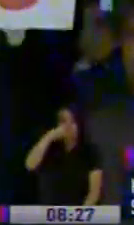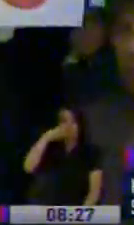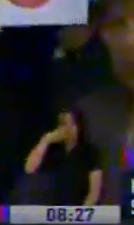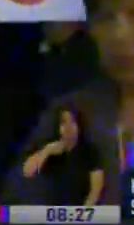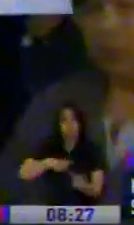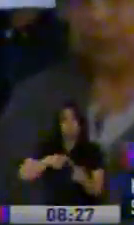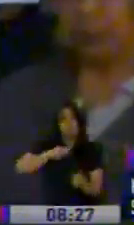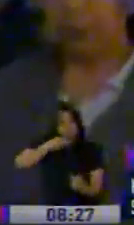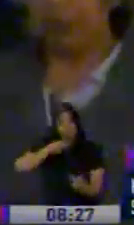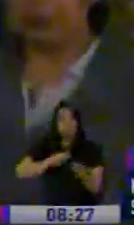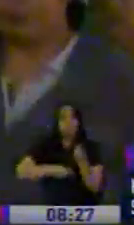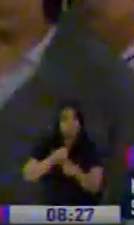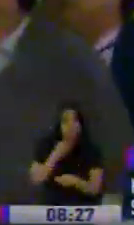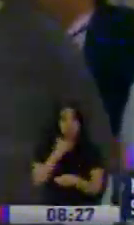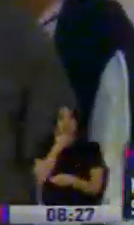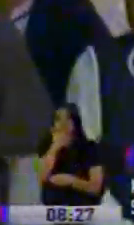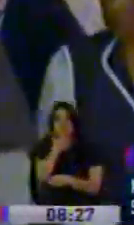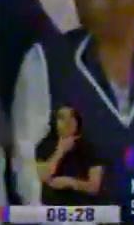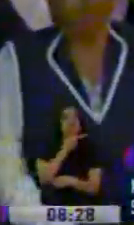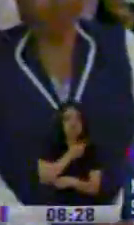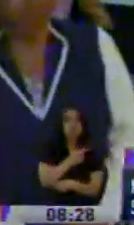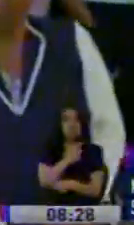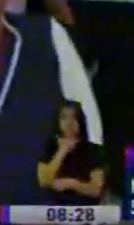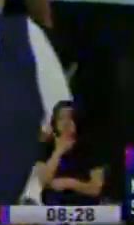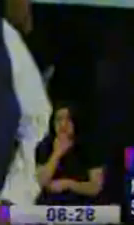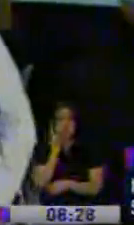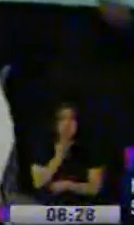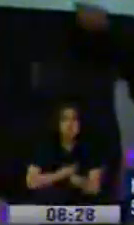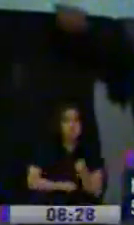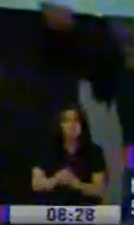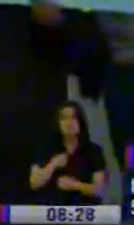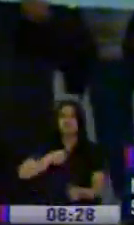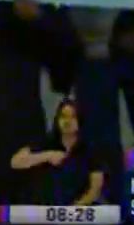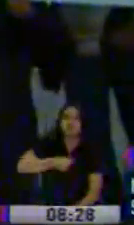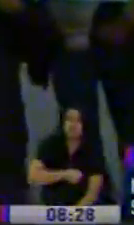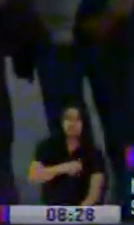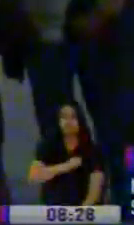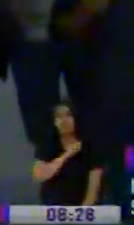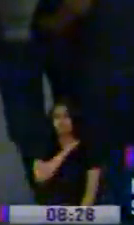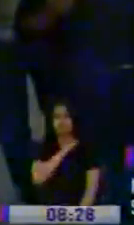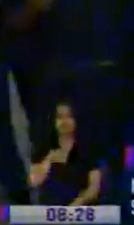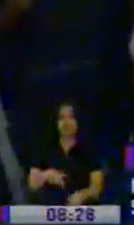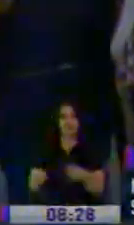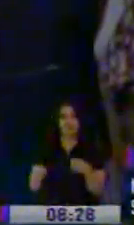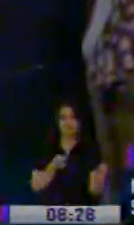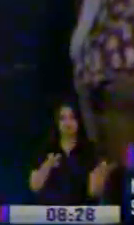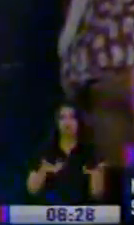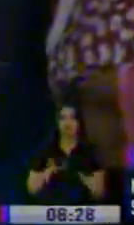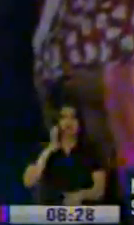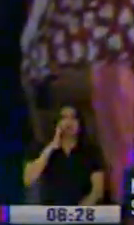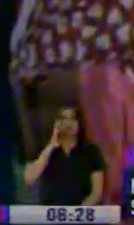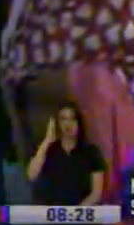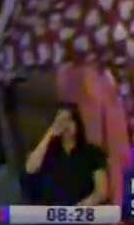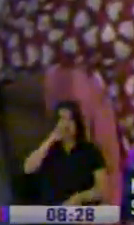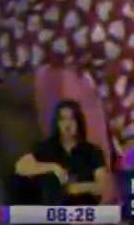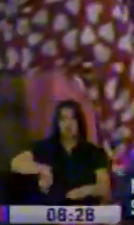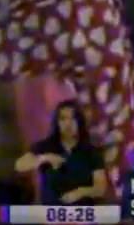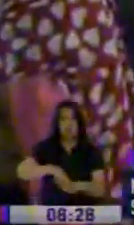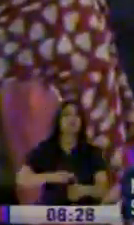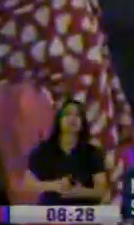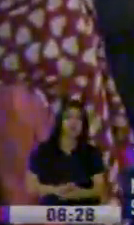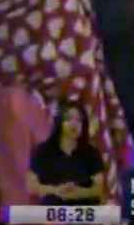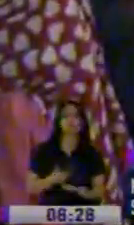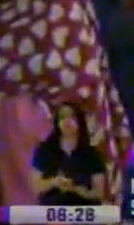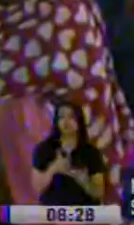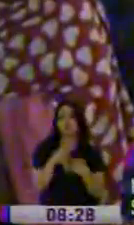drogadicción. Venta de alcohol, venta de droga, asaltos, es incontrolable. La Policía Nacional nos ha ayudado,